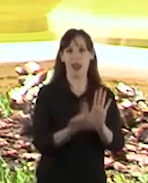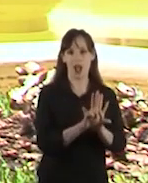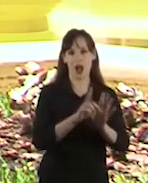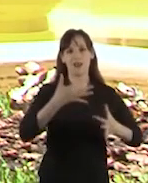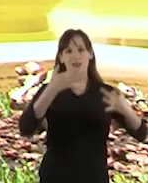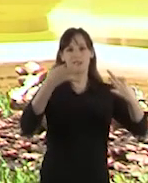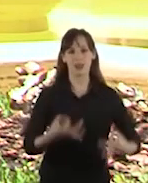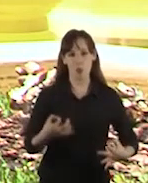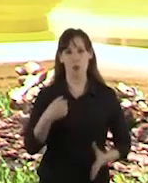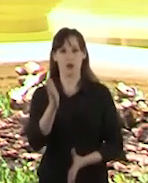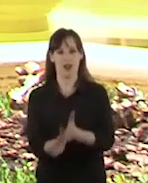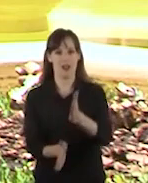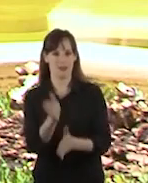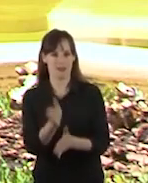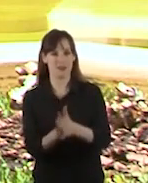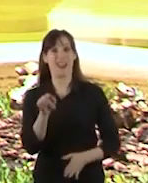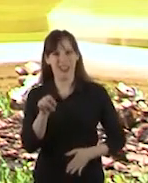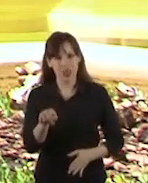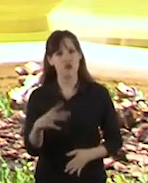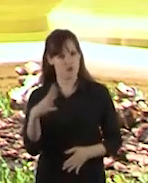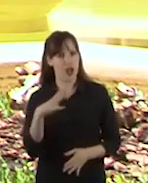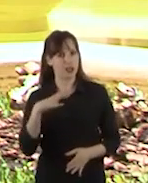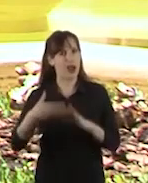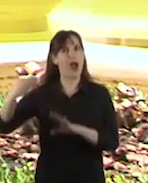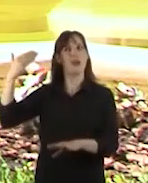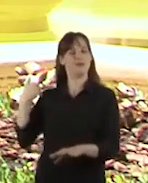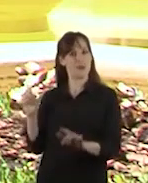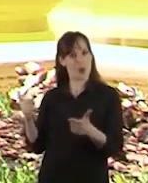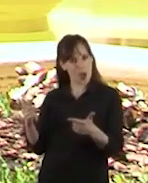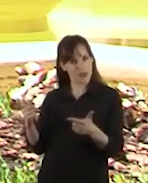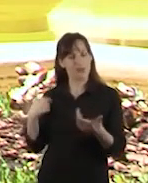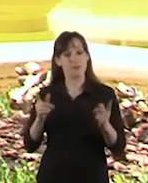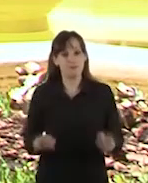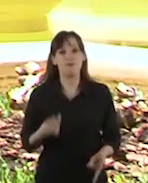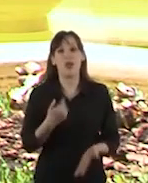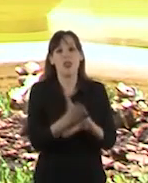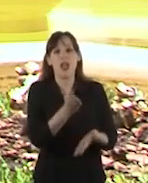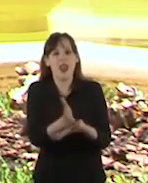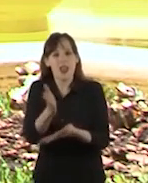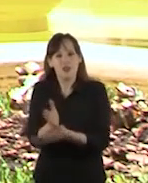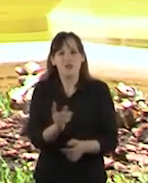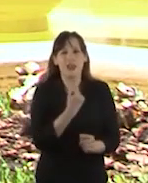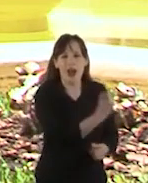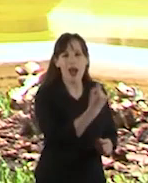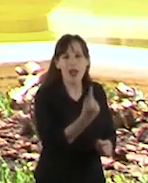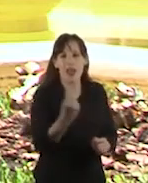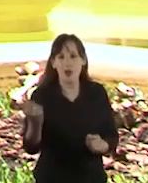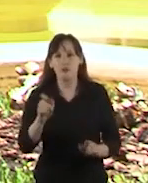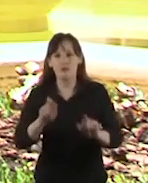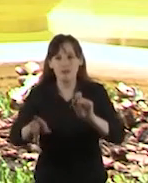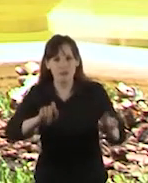Era una deuda de la democracia, siguiendo el camino de ampliación de derechos individuales que tuvo tantos